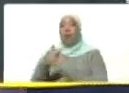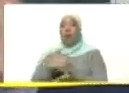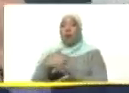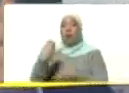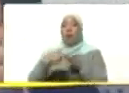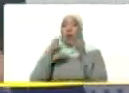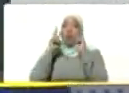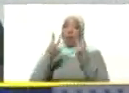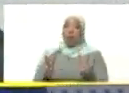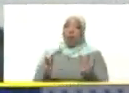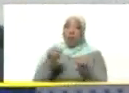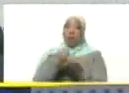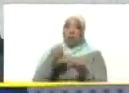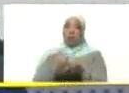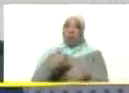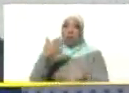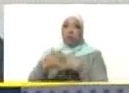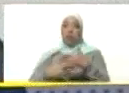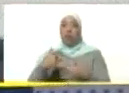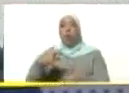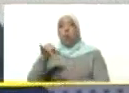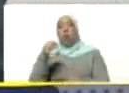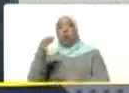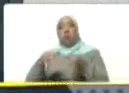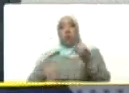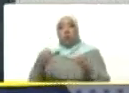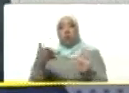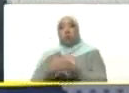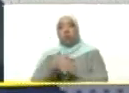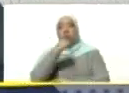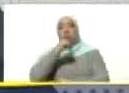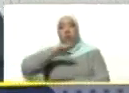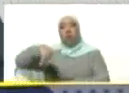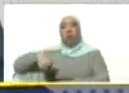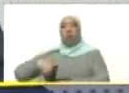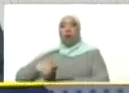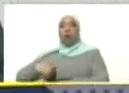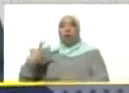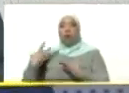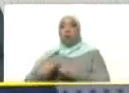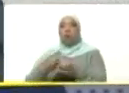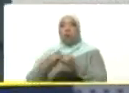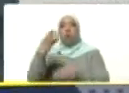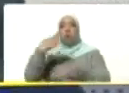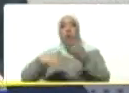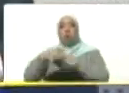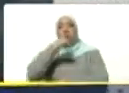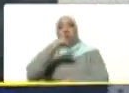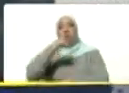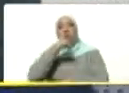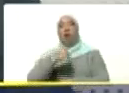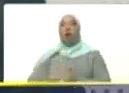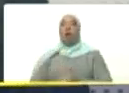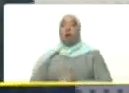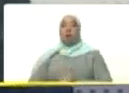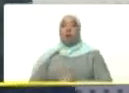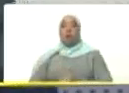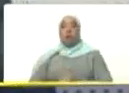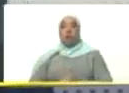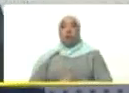ver. And he who is deemed subordinate, y el que se considera subordinado is invariably